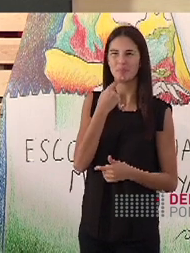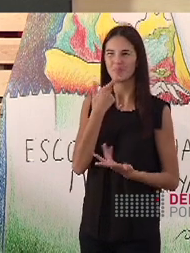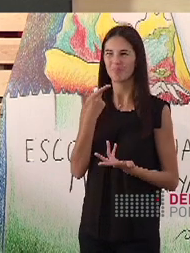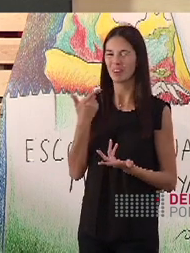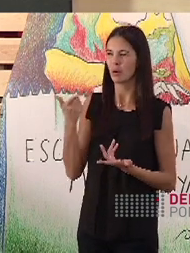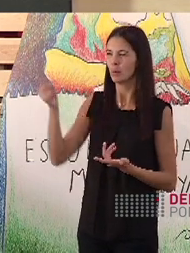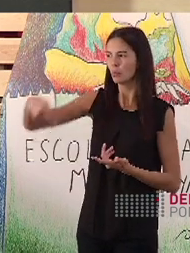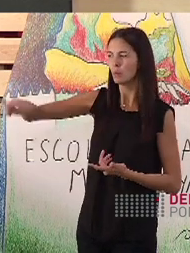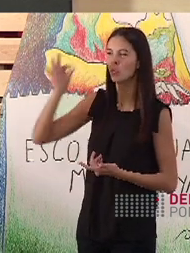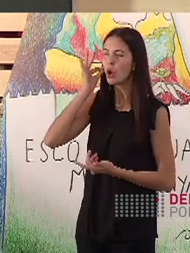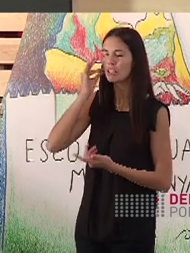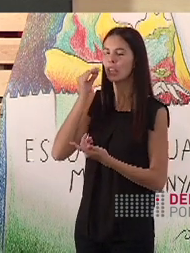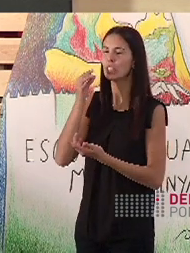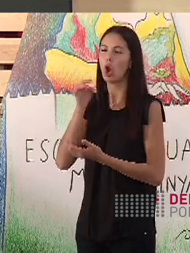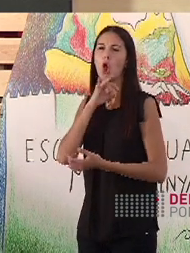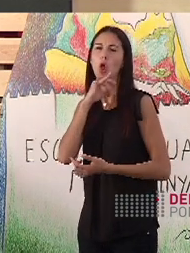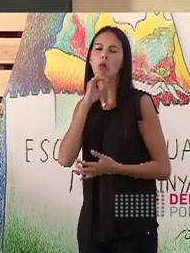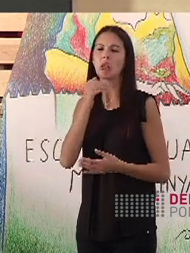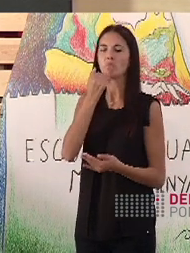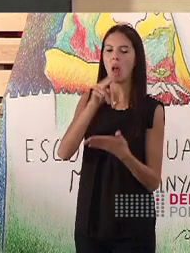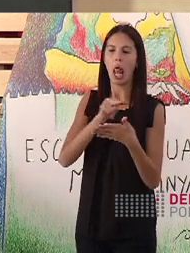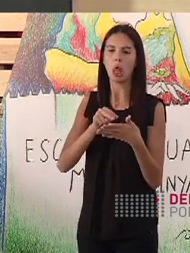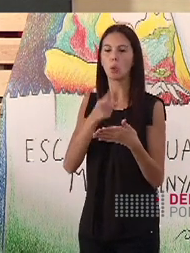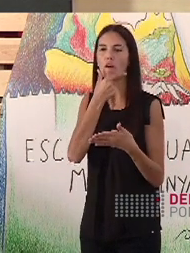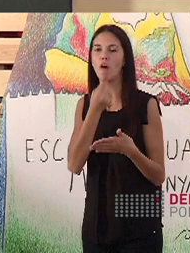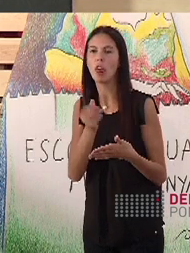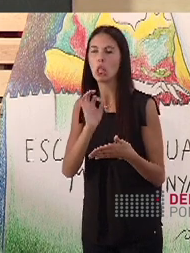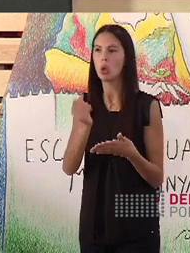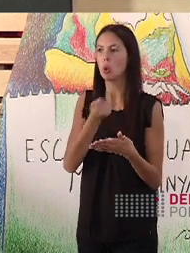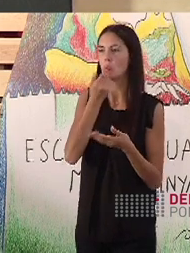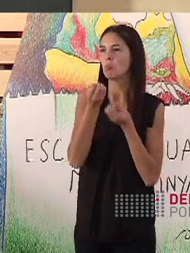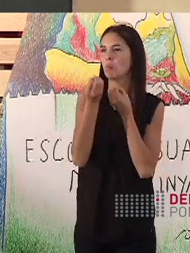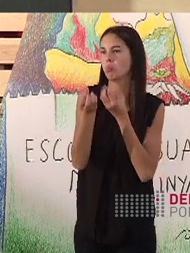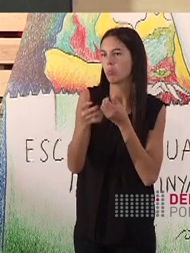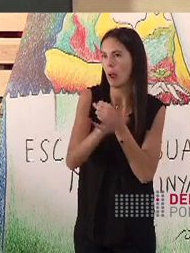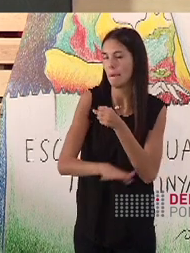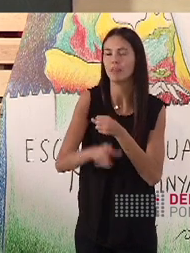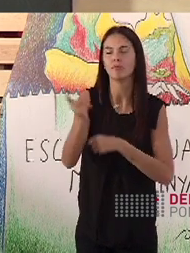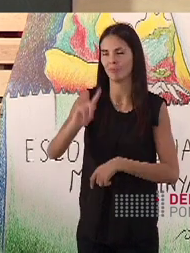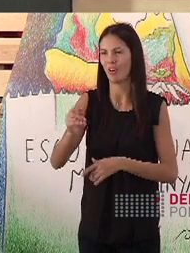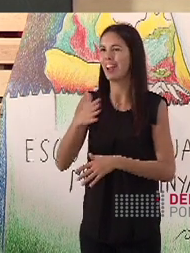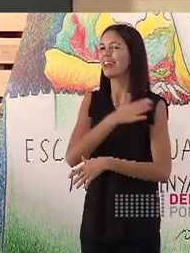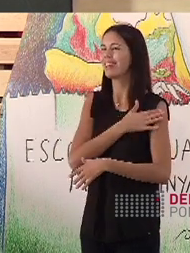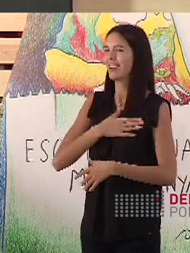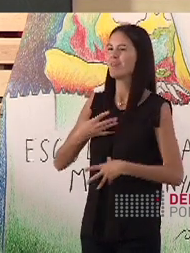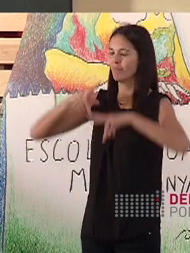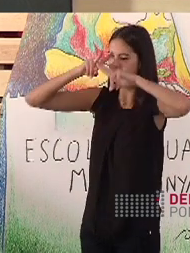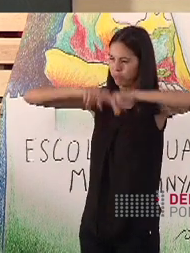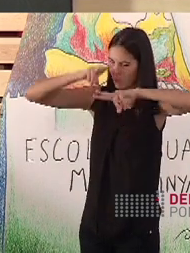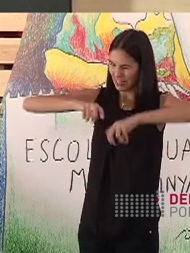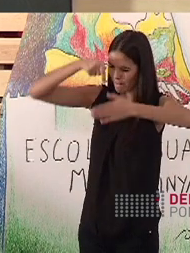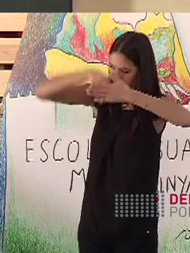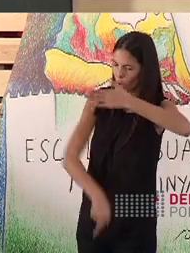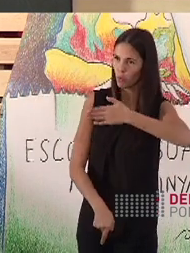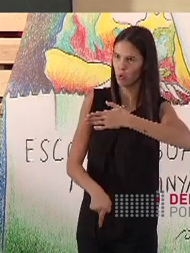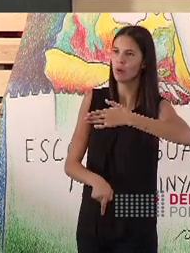no os contentáis con una lecturita, un argumento, sino que os gusta ir al fondo del asunto